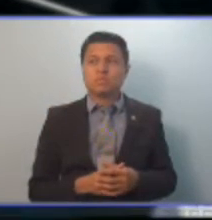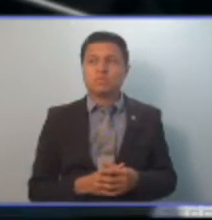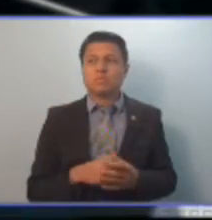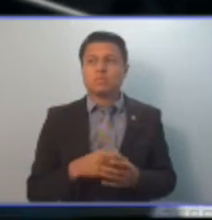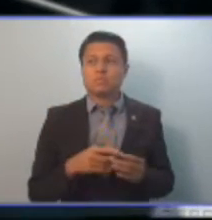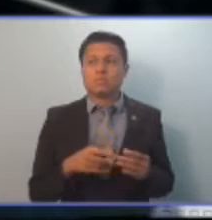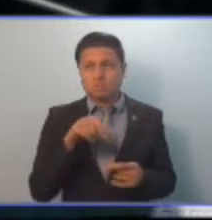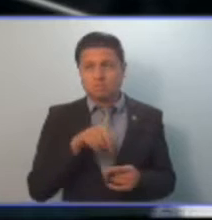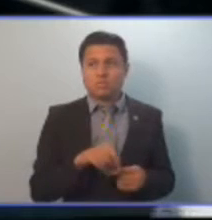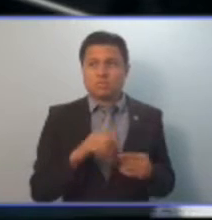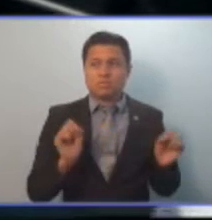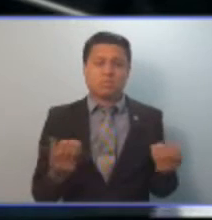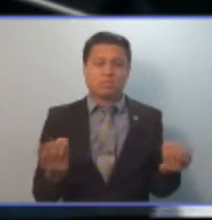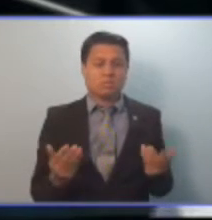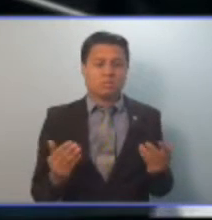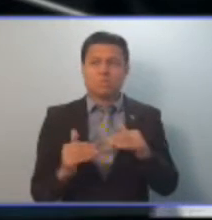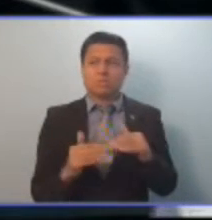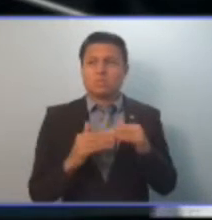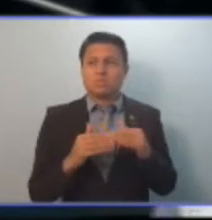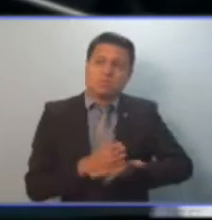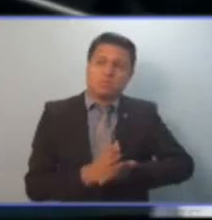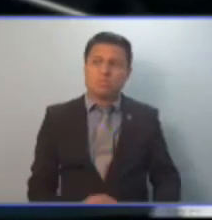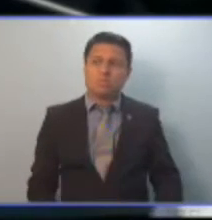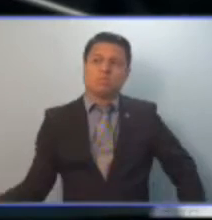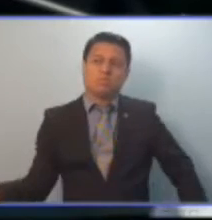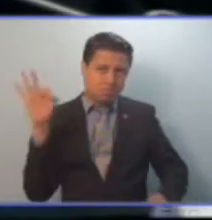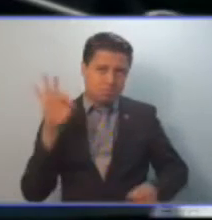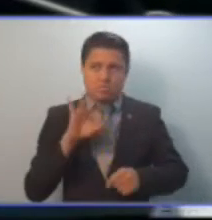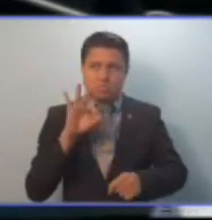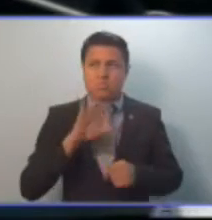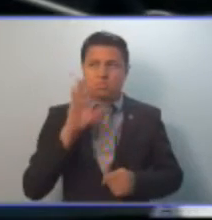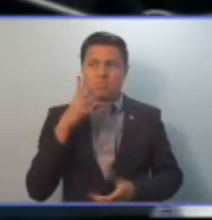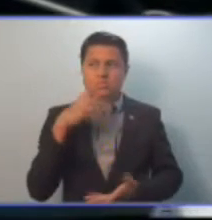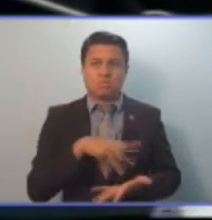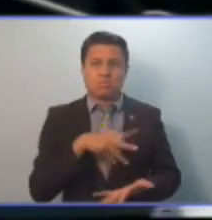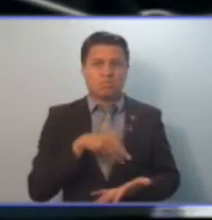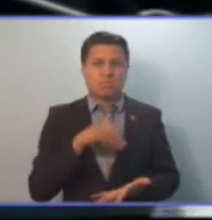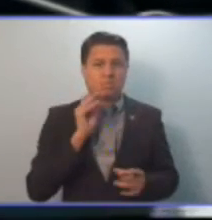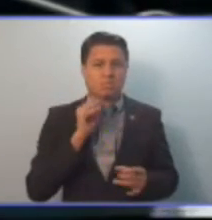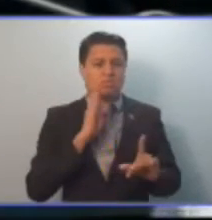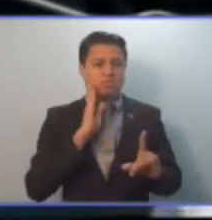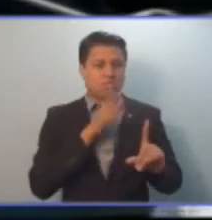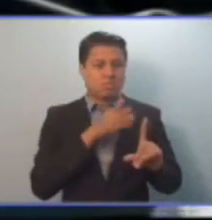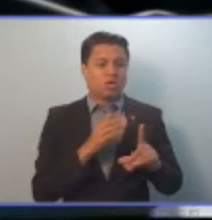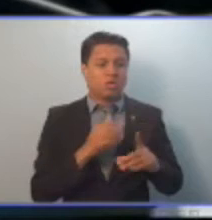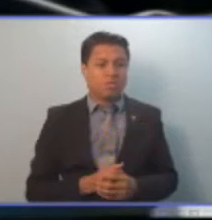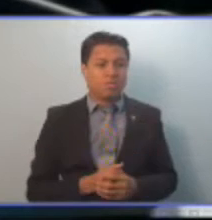que ésta se haga a través de elección popular. Por favor.